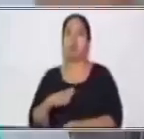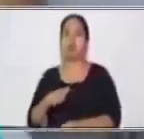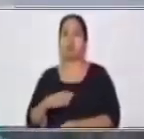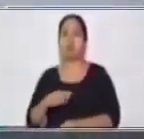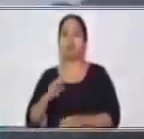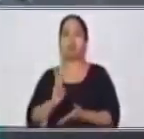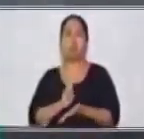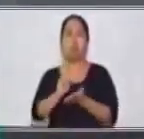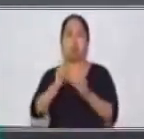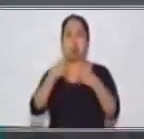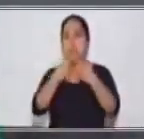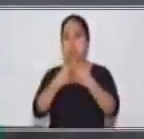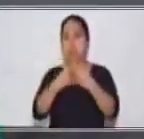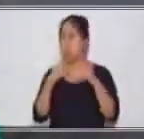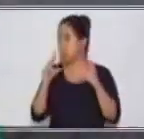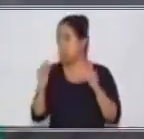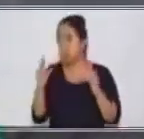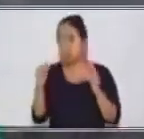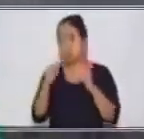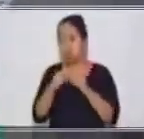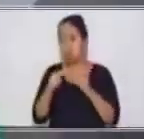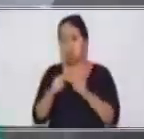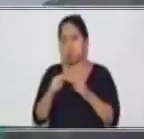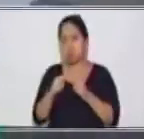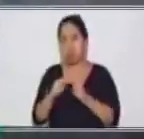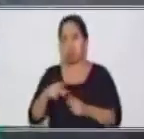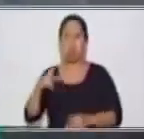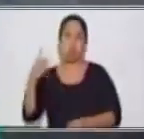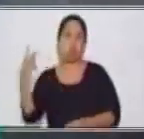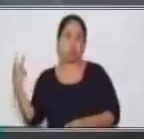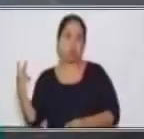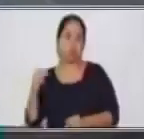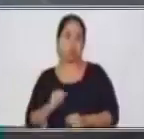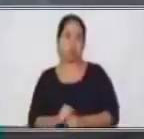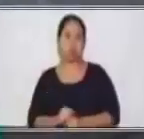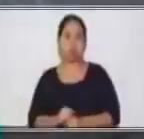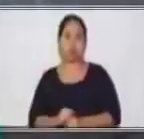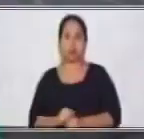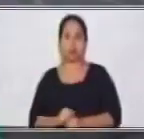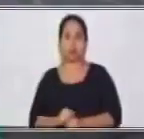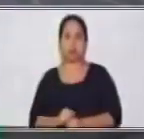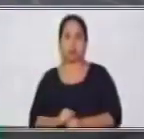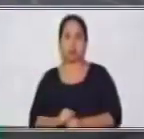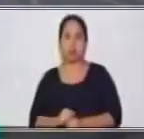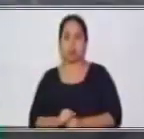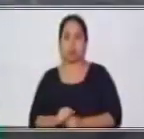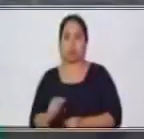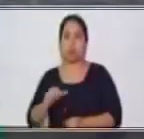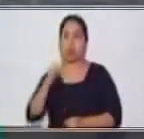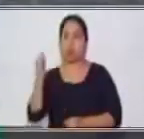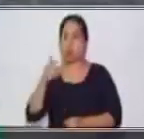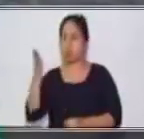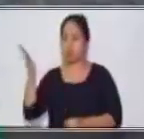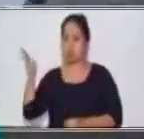no conocemos, un valor en y un valor que le vamos a llamar